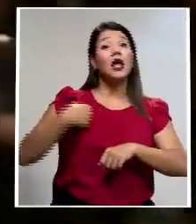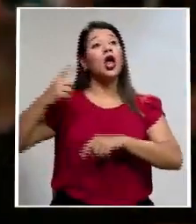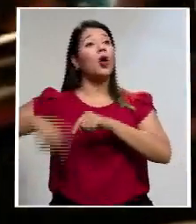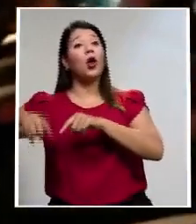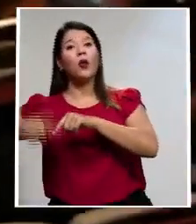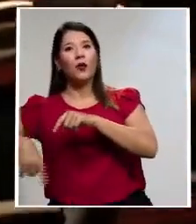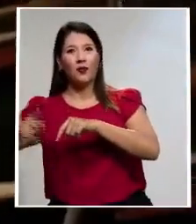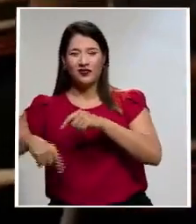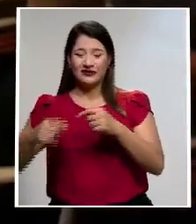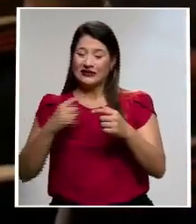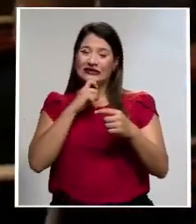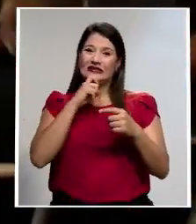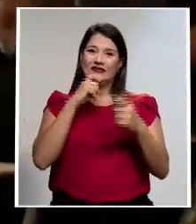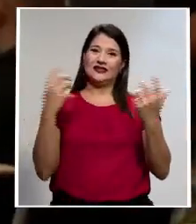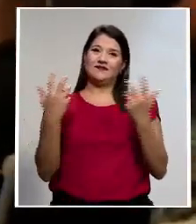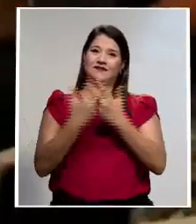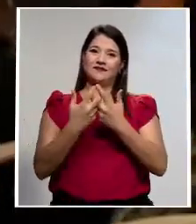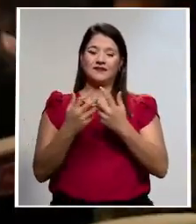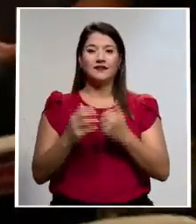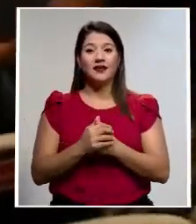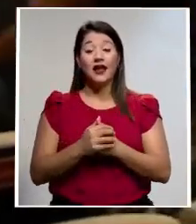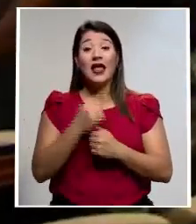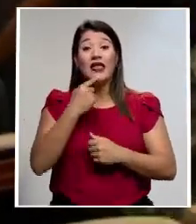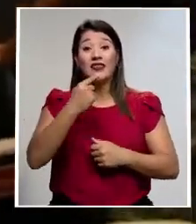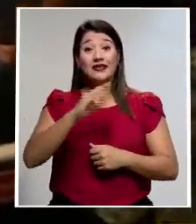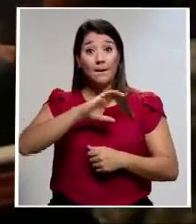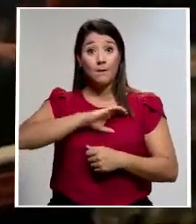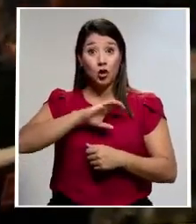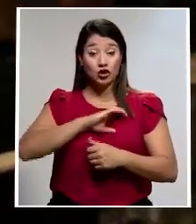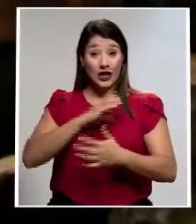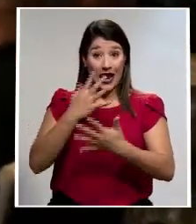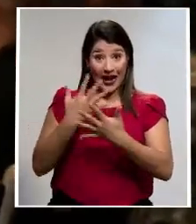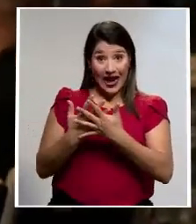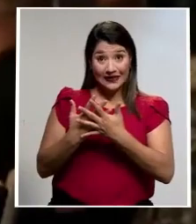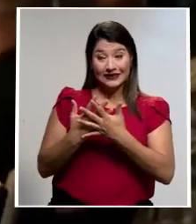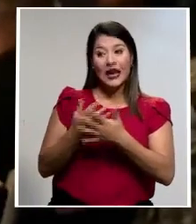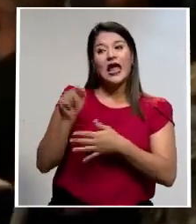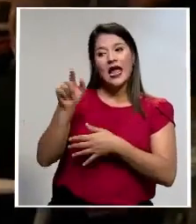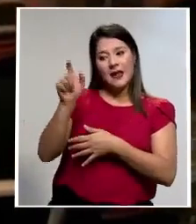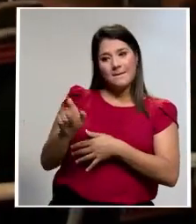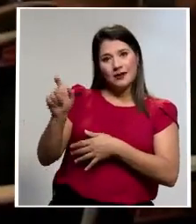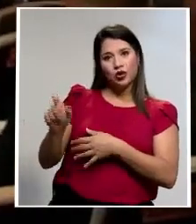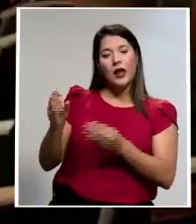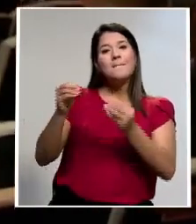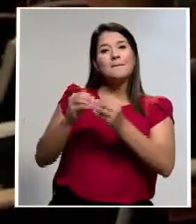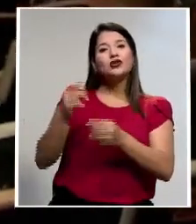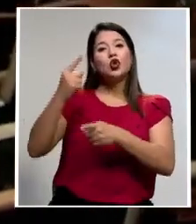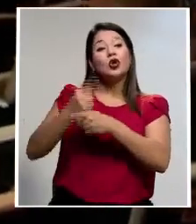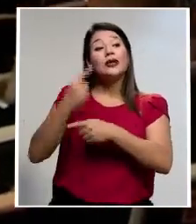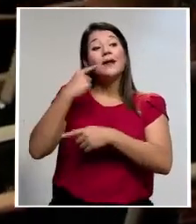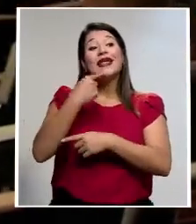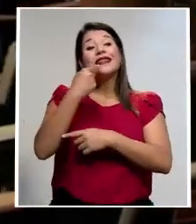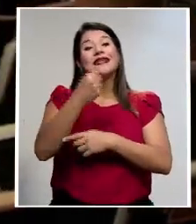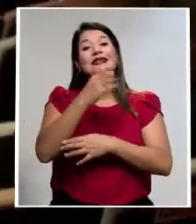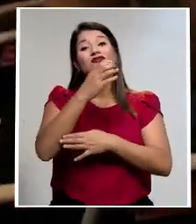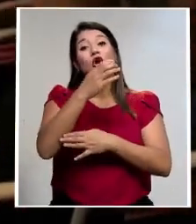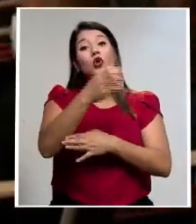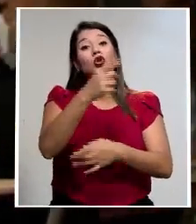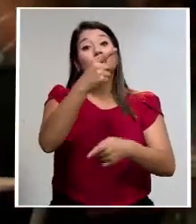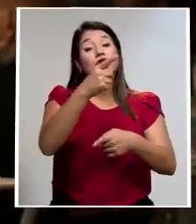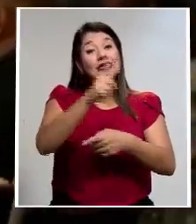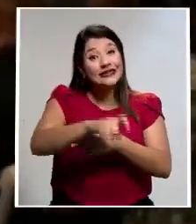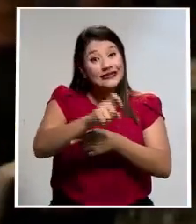experto en seguridad, Maynor Araya, los agentes de la sección de cárceles son los más adecuados para brindar las recomendaciones necesarias a la hora de